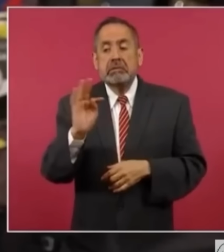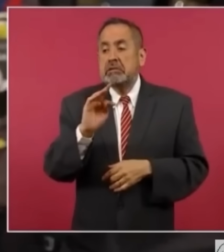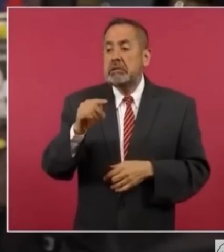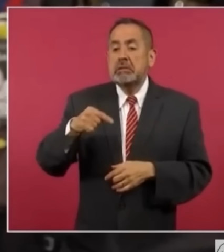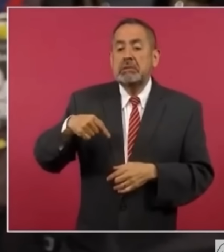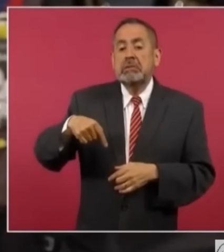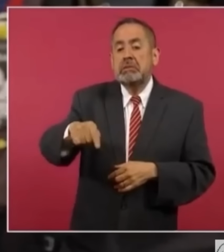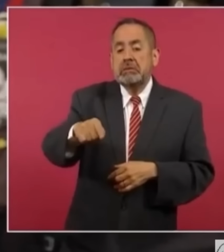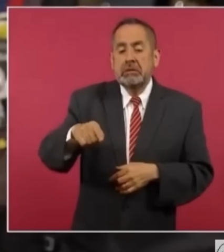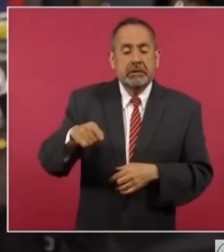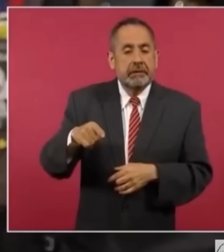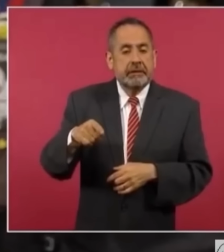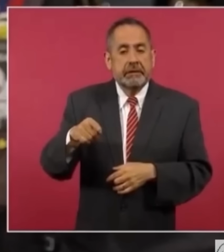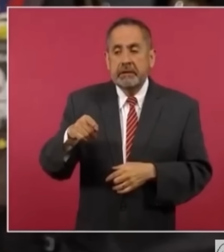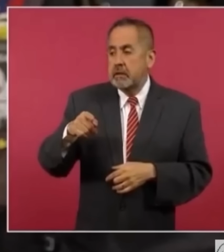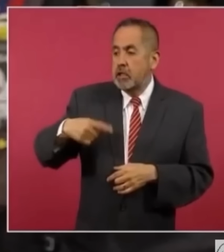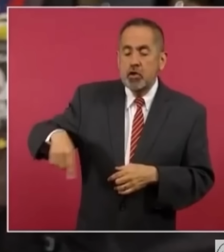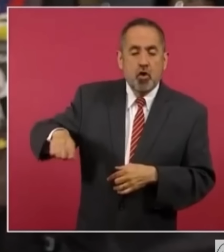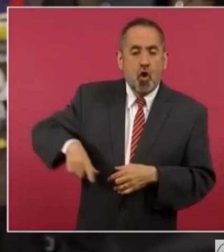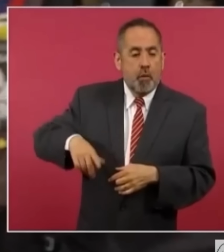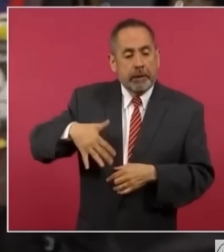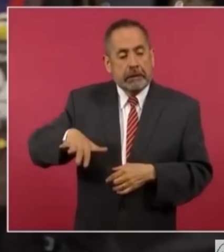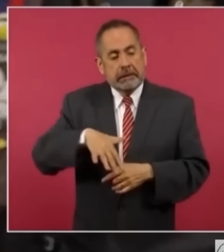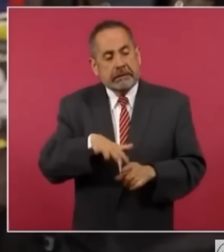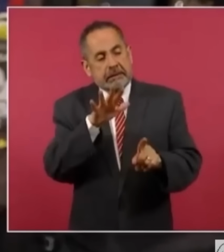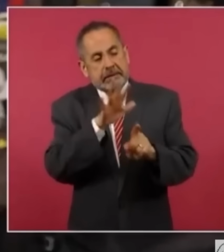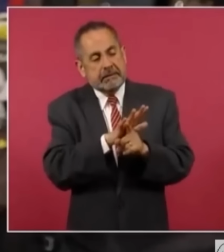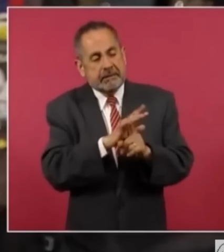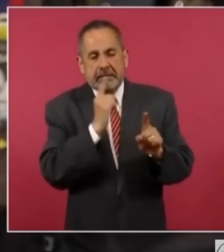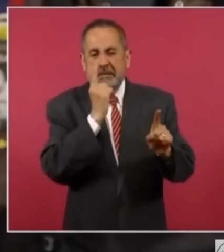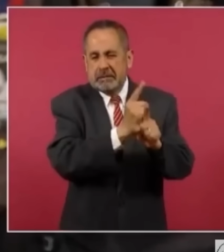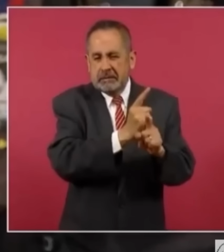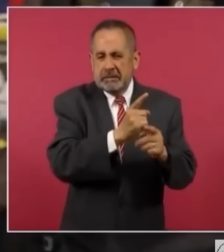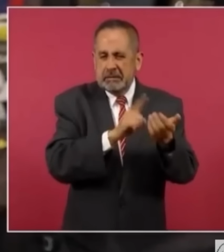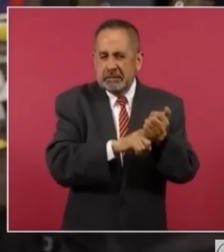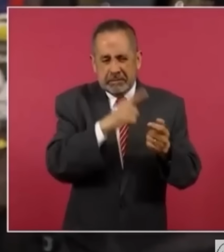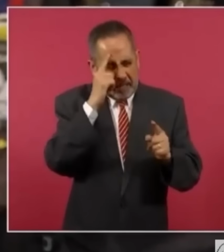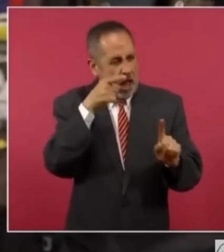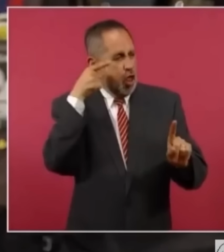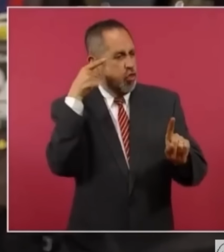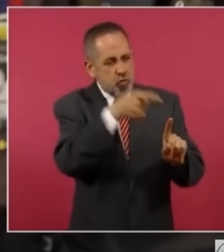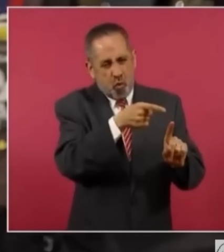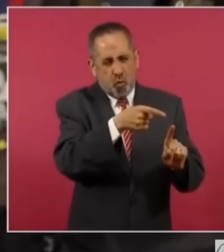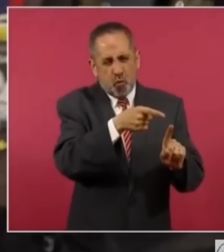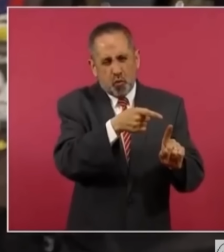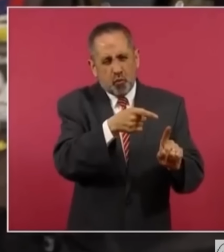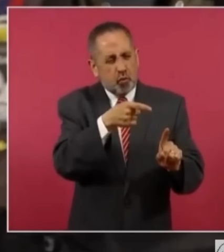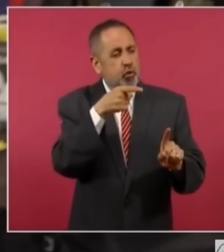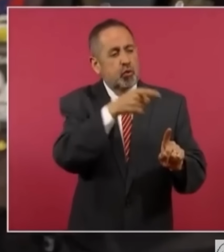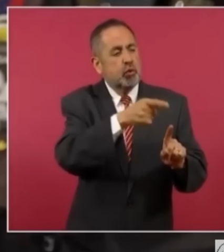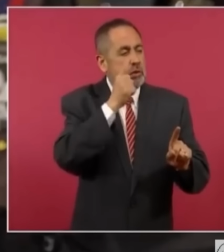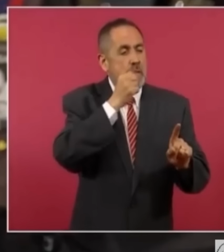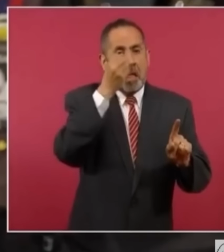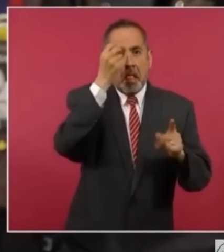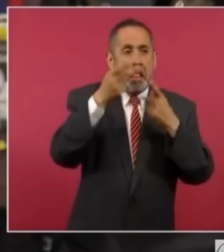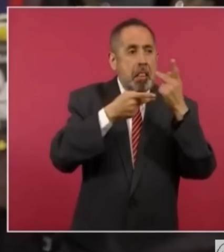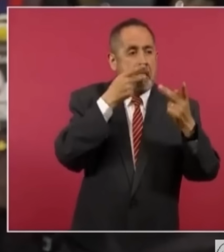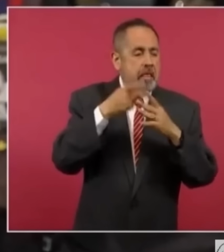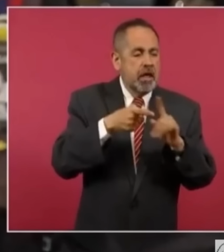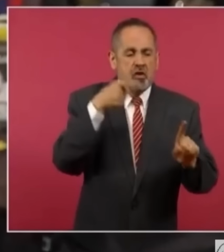ser perseguido por el gobierno por algunas de las opiniones que ha dado y por algunos de